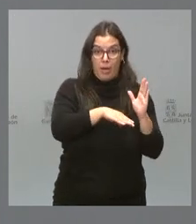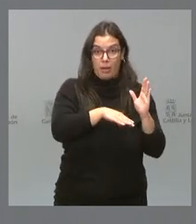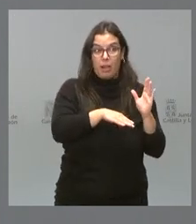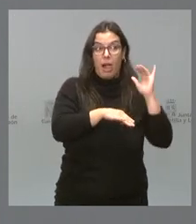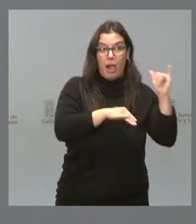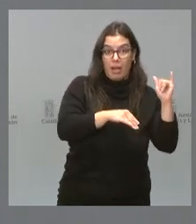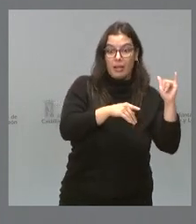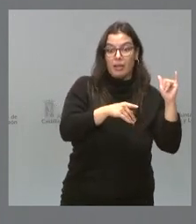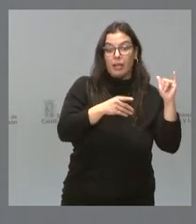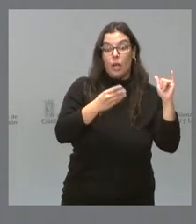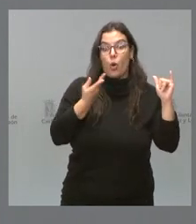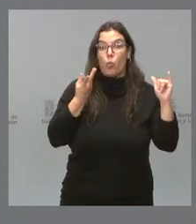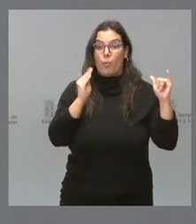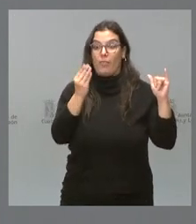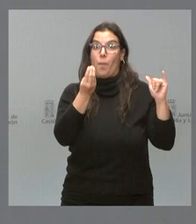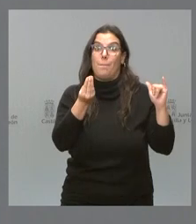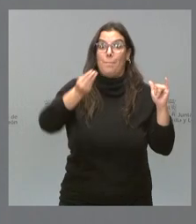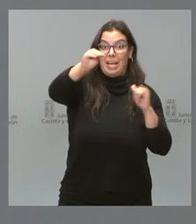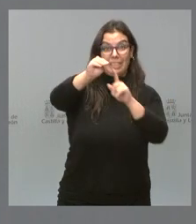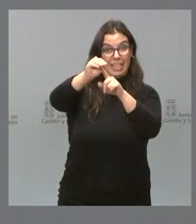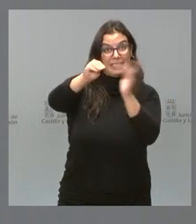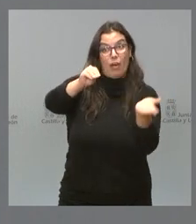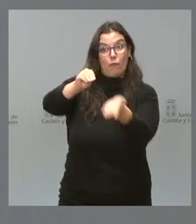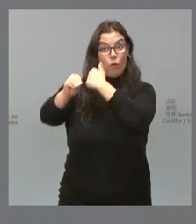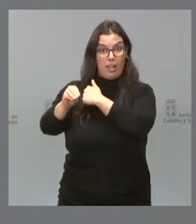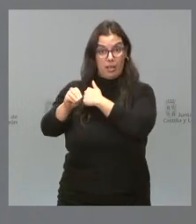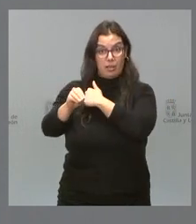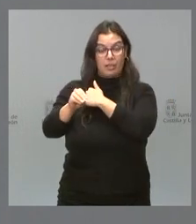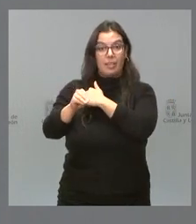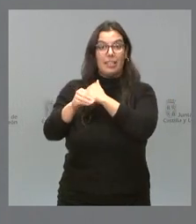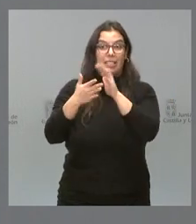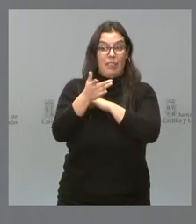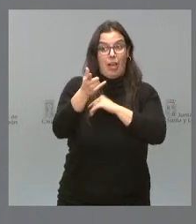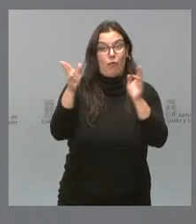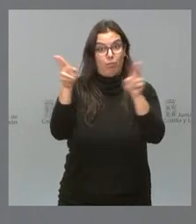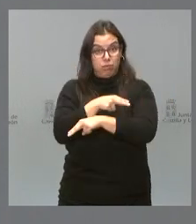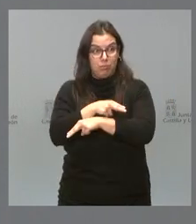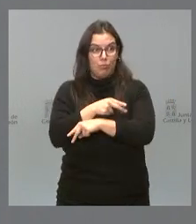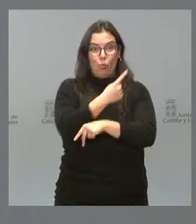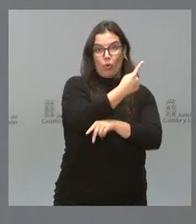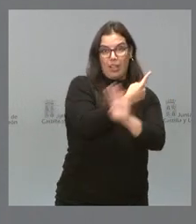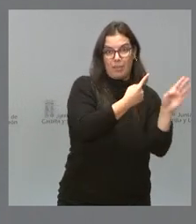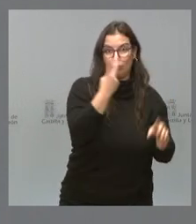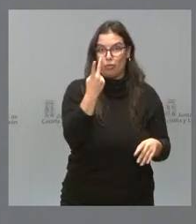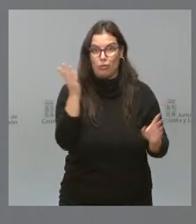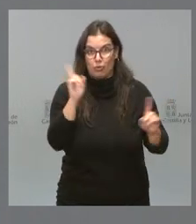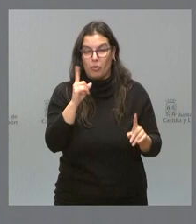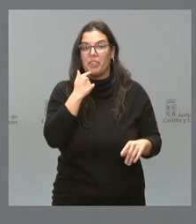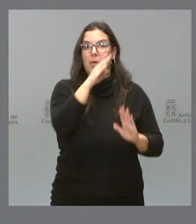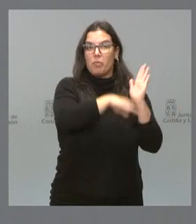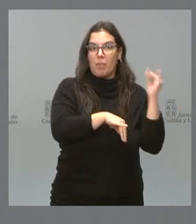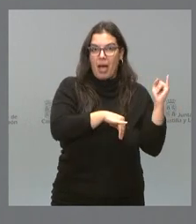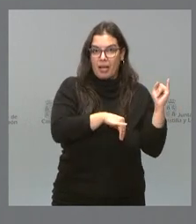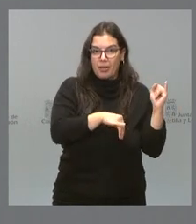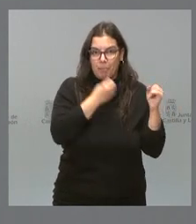ustedes eliminan una bonificación empresas para contratar a estas a estas mujeres a estas víctimas me dice que existe pero el programa